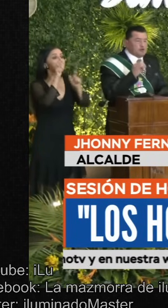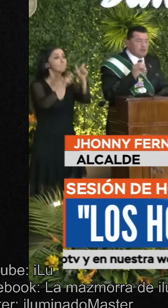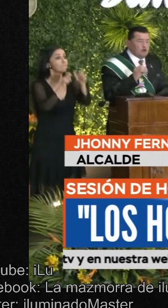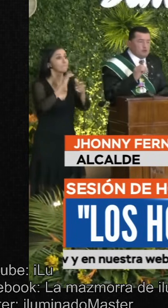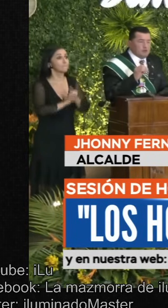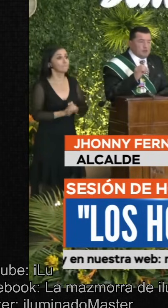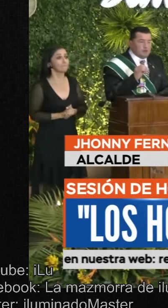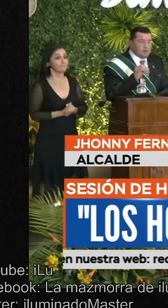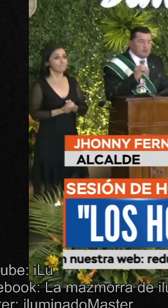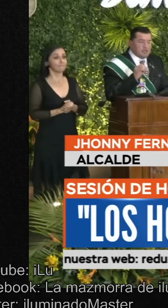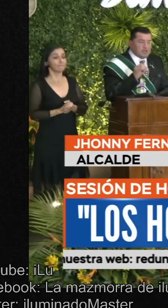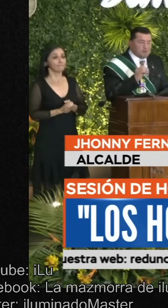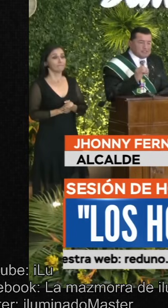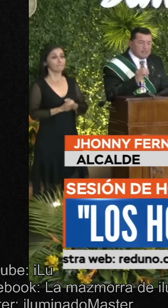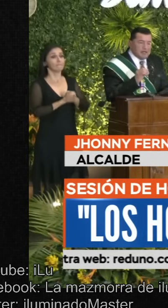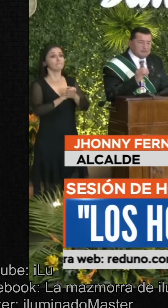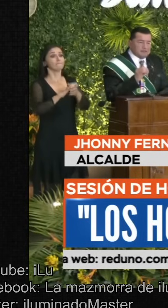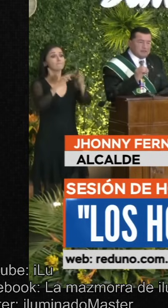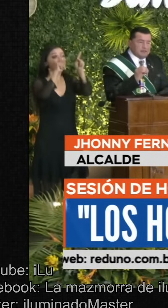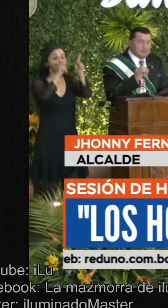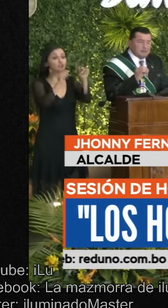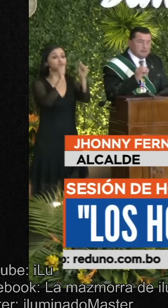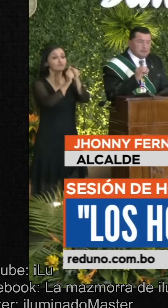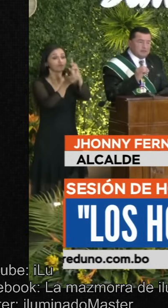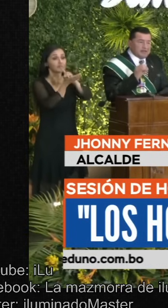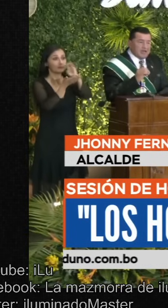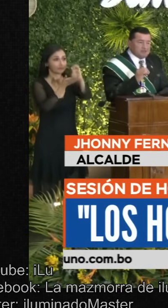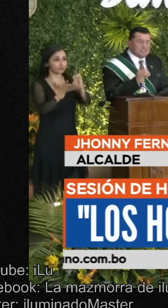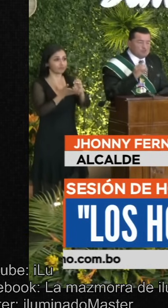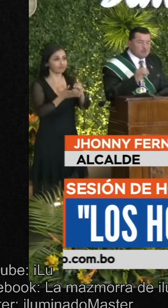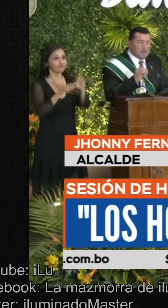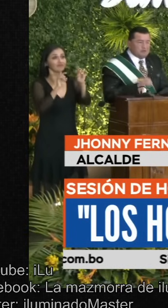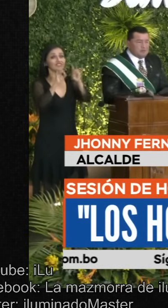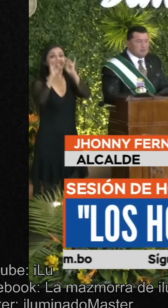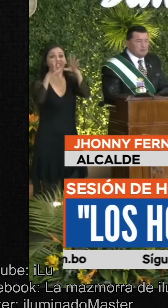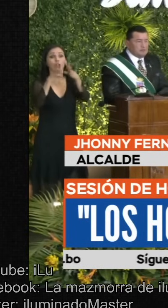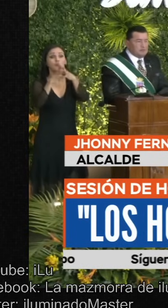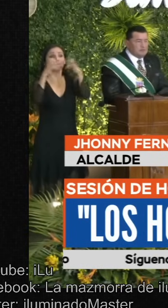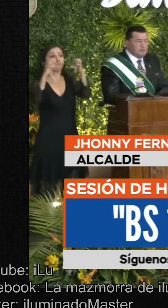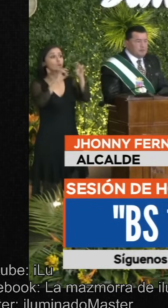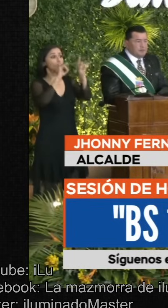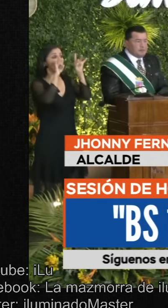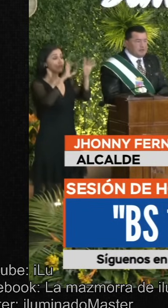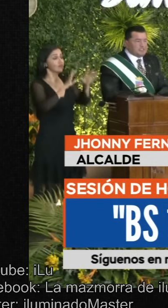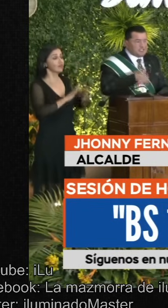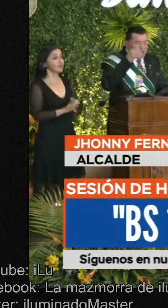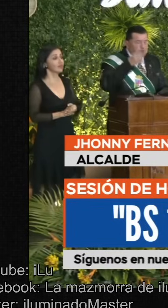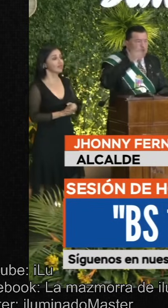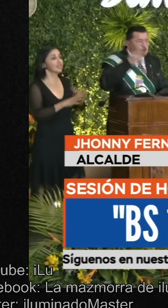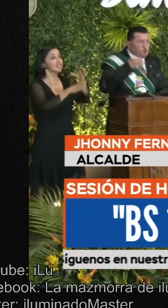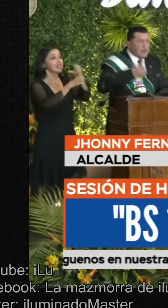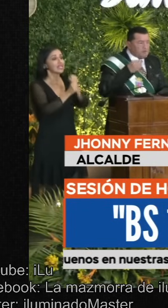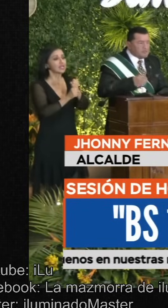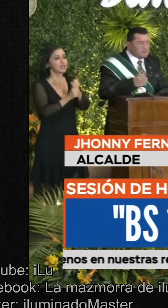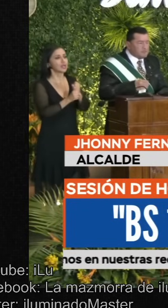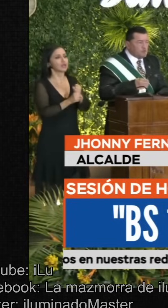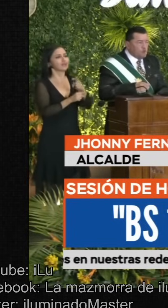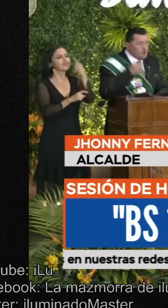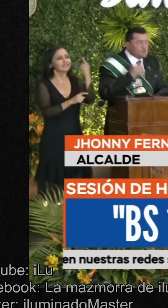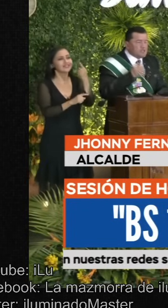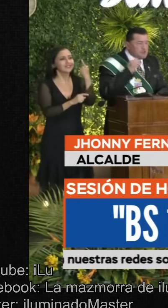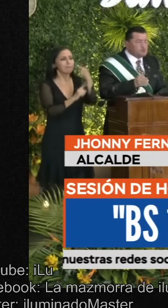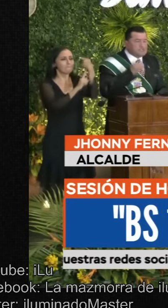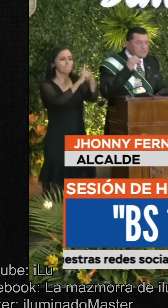Las personas con discapacidad graves y muy graves reciben